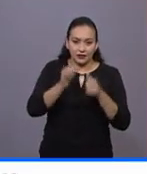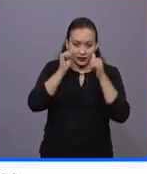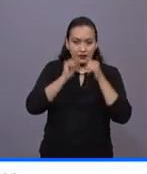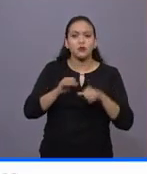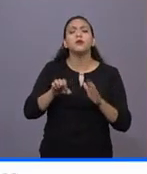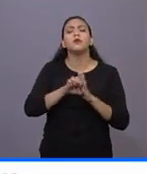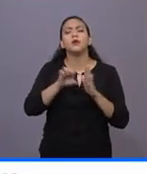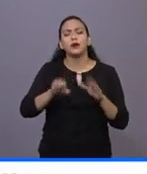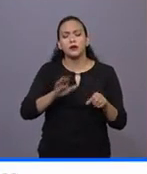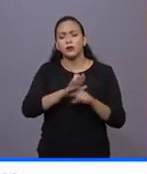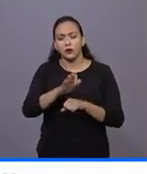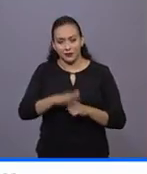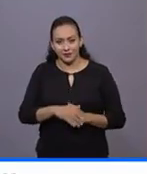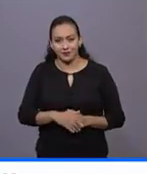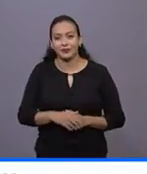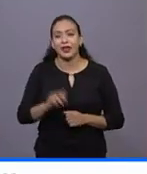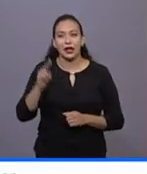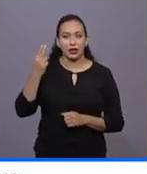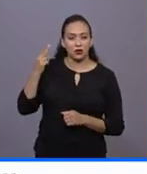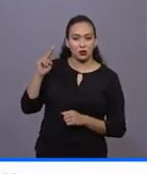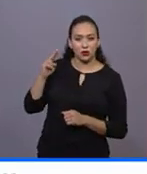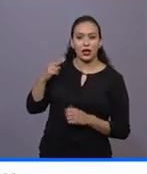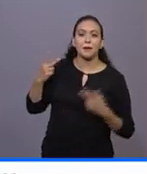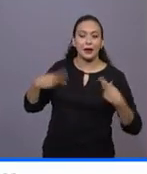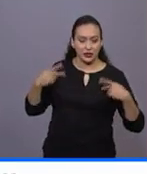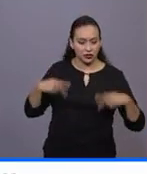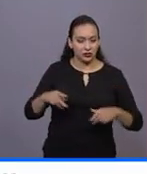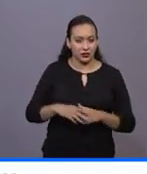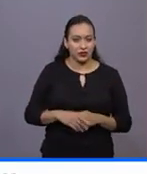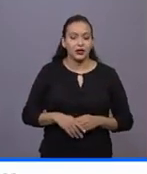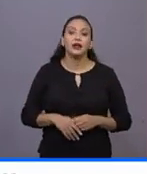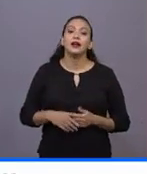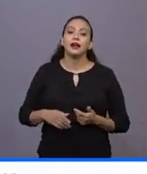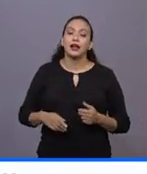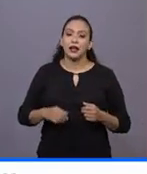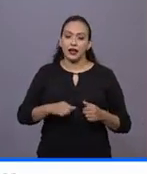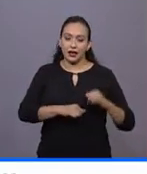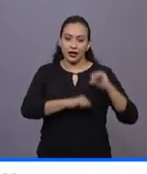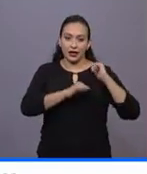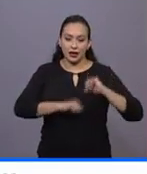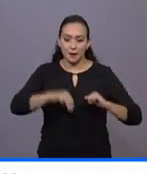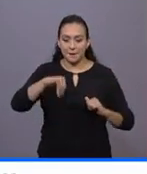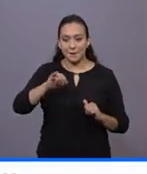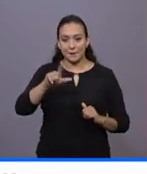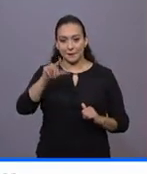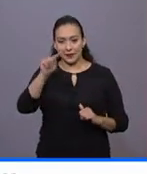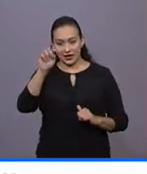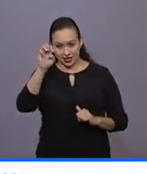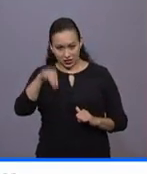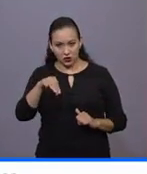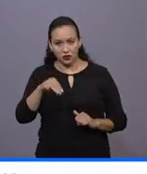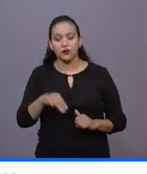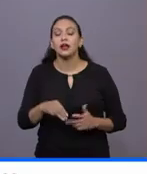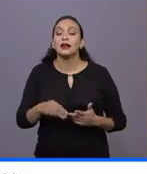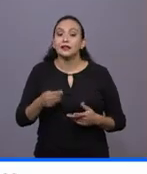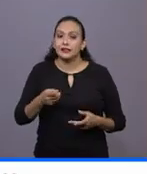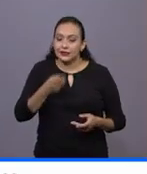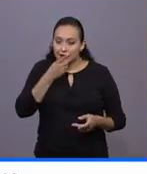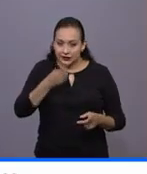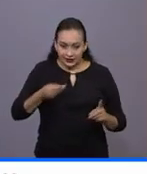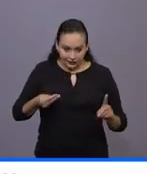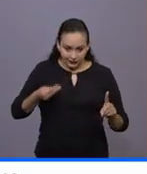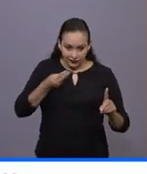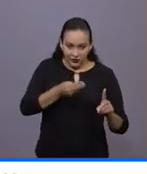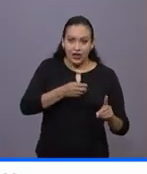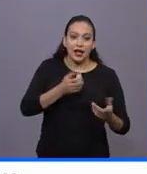dio al resolver un amparo promovido en noviembre en nombre del afectado por el asesor jurídico Milton Salvador Portillo para que se adoptaran